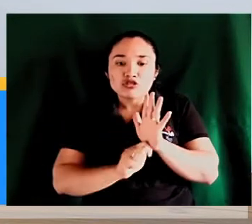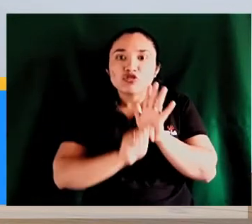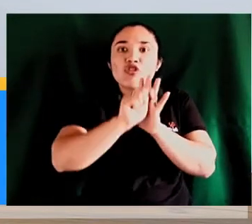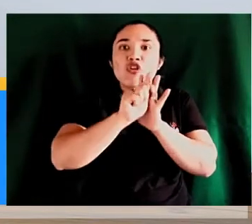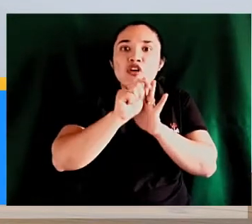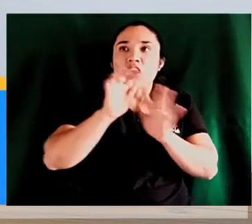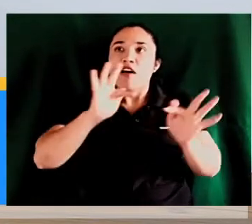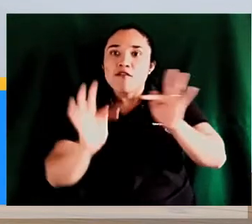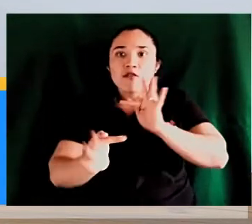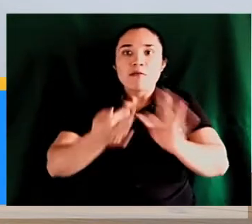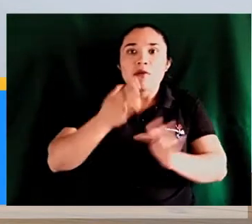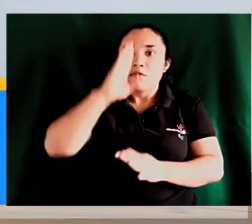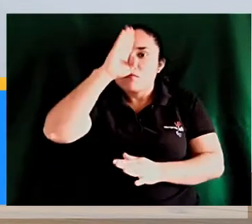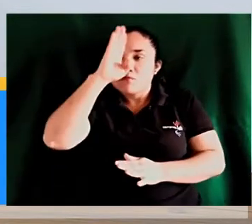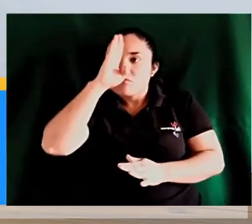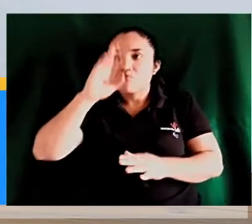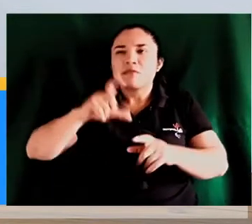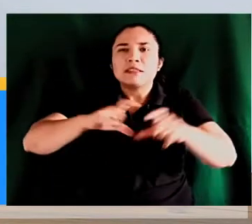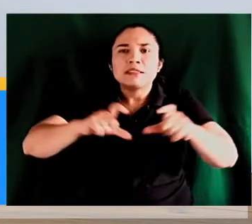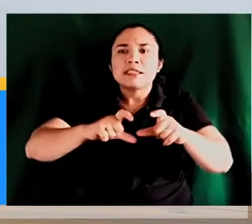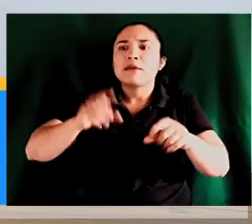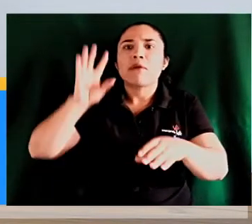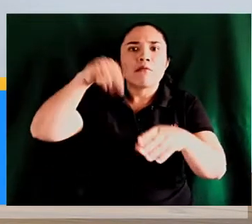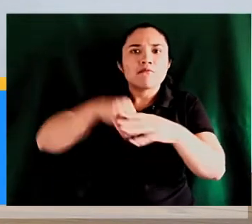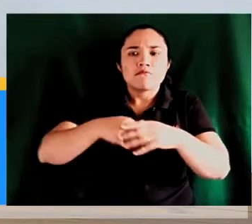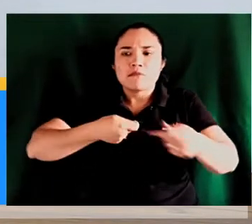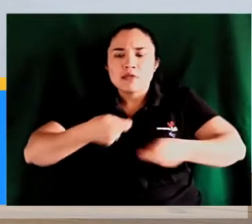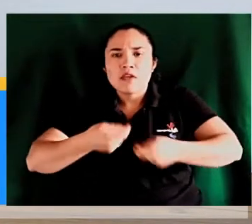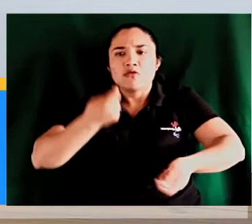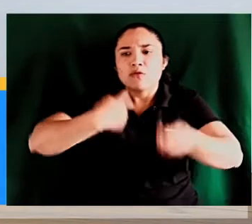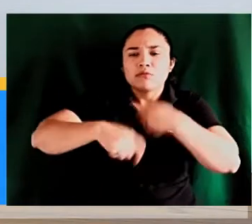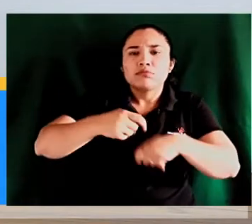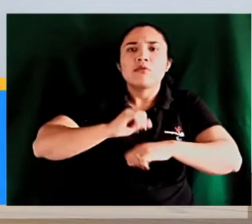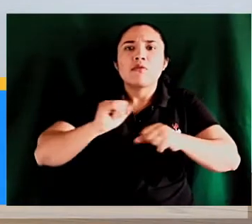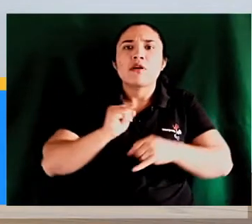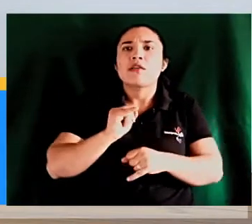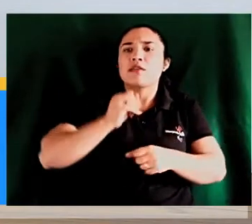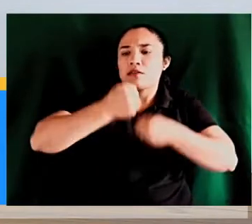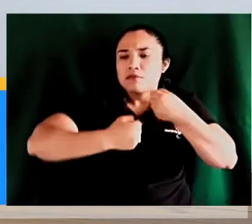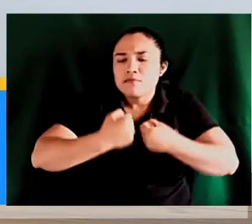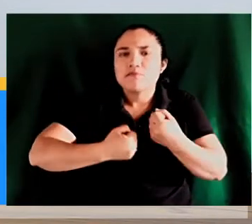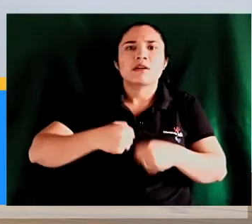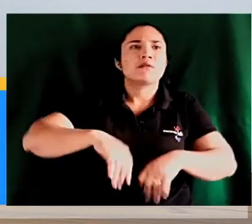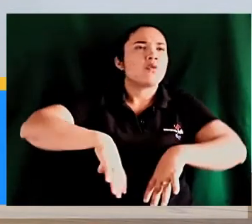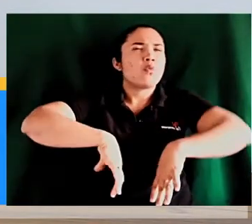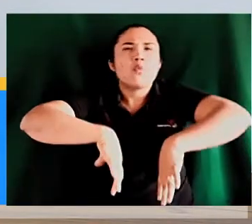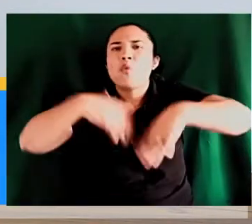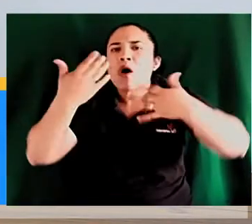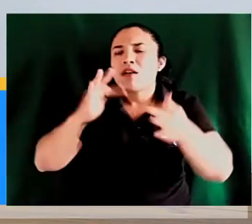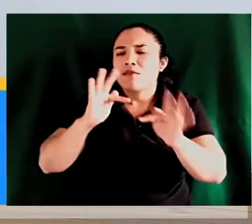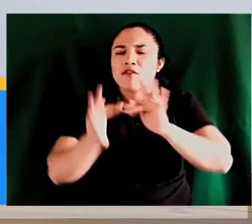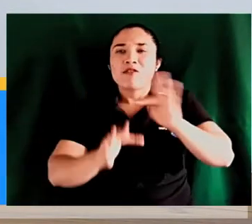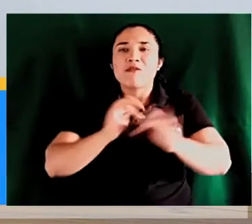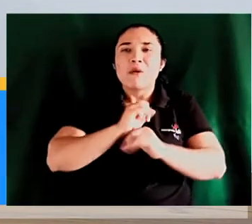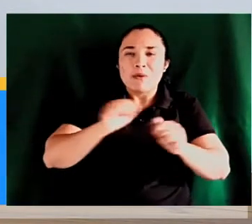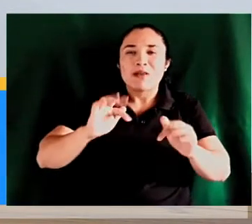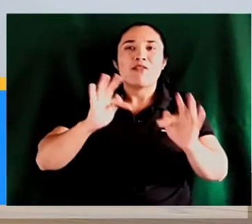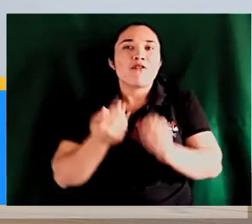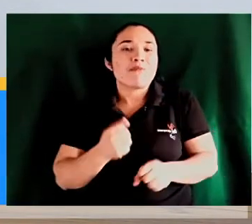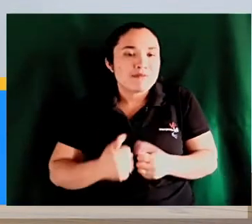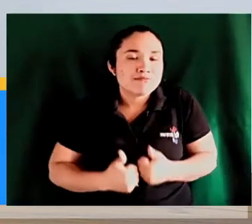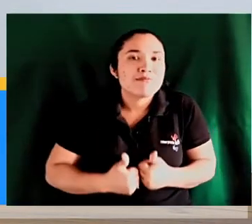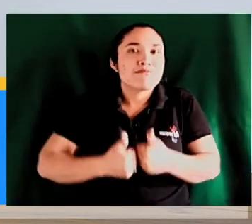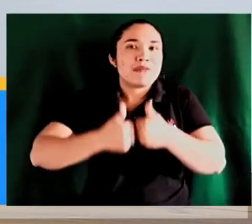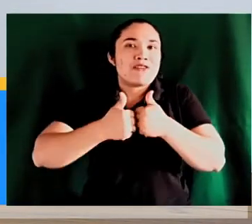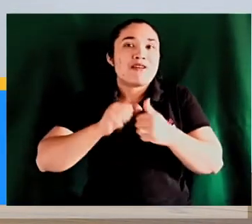tecnología y apoyado justamente en un estudio de mercado innovador generar empresas innovadoras y también